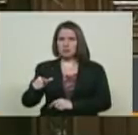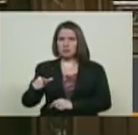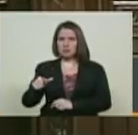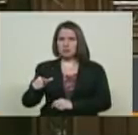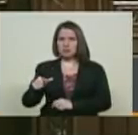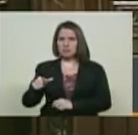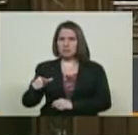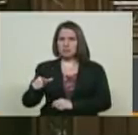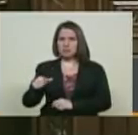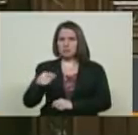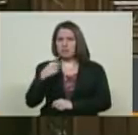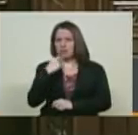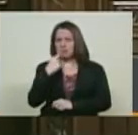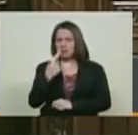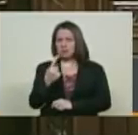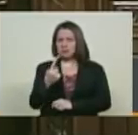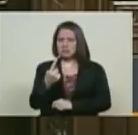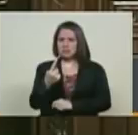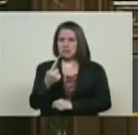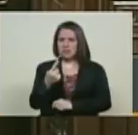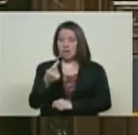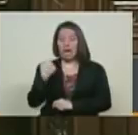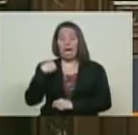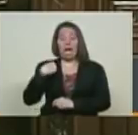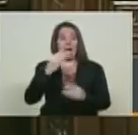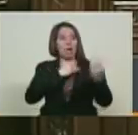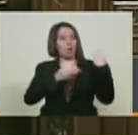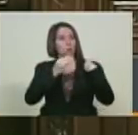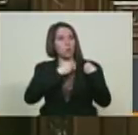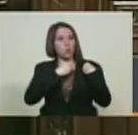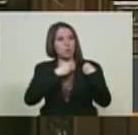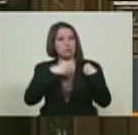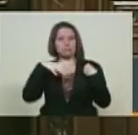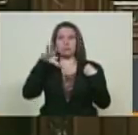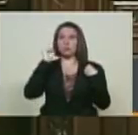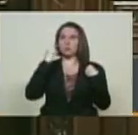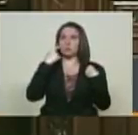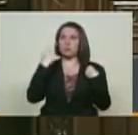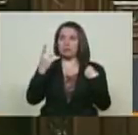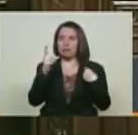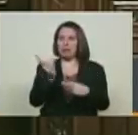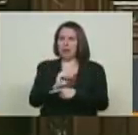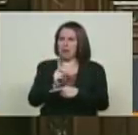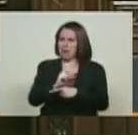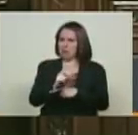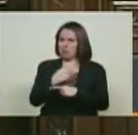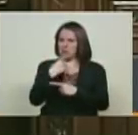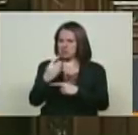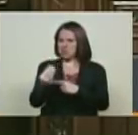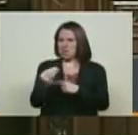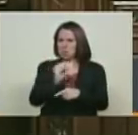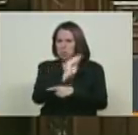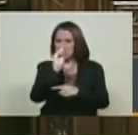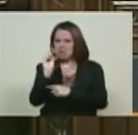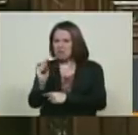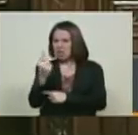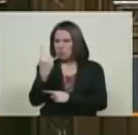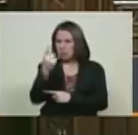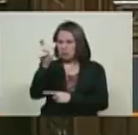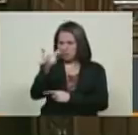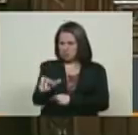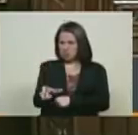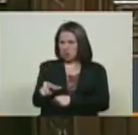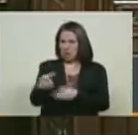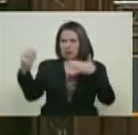dice que se enteró de refilón de que estaba protegiendo a uno de los terroristas